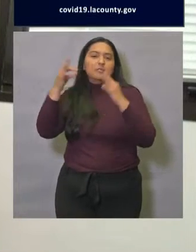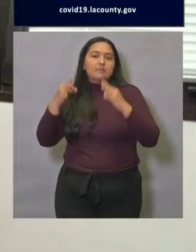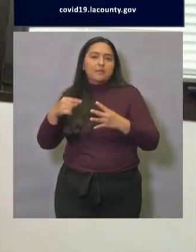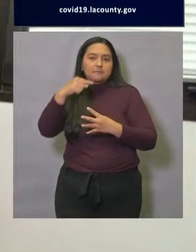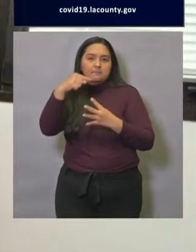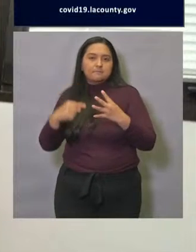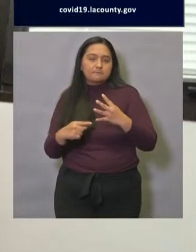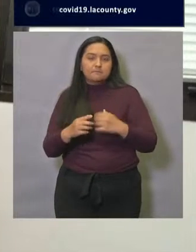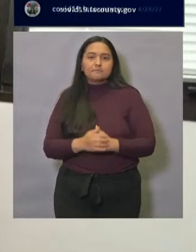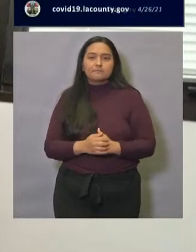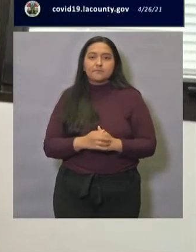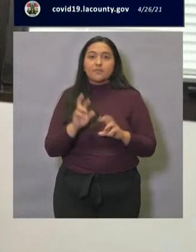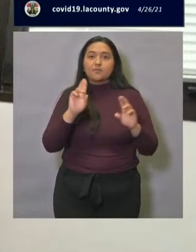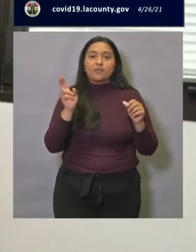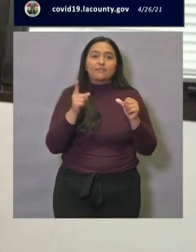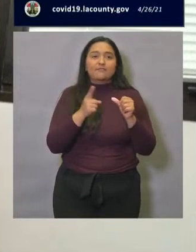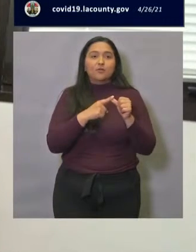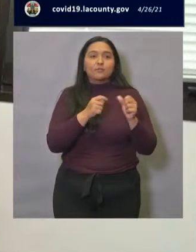slide, please.